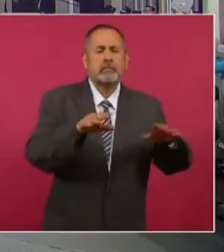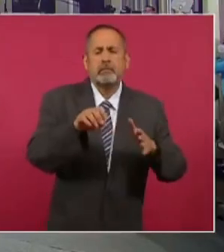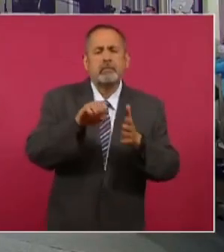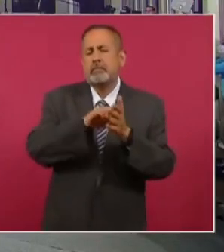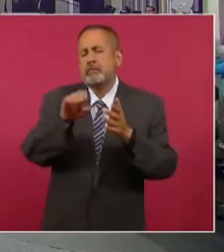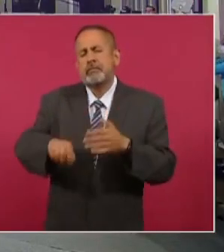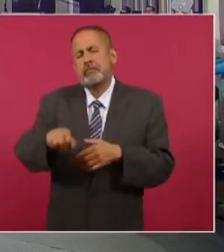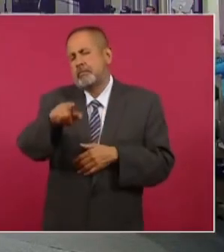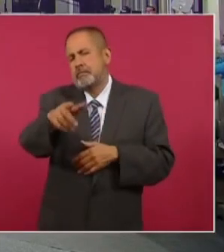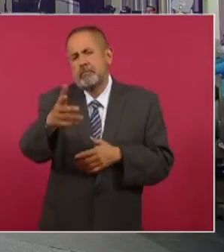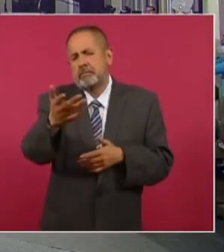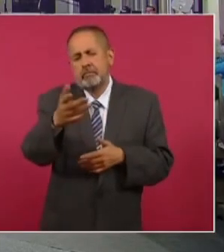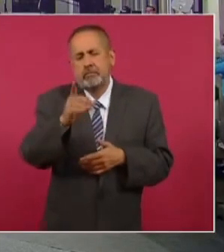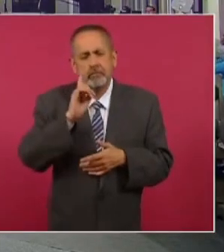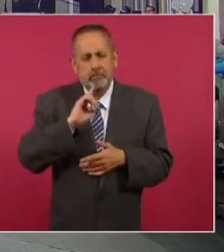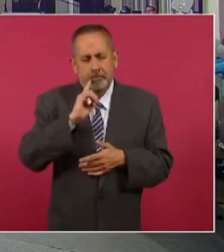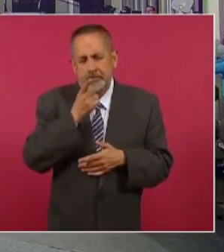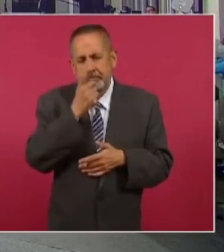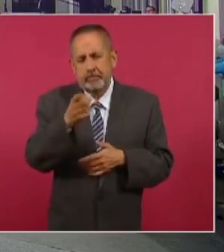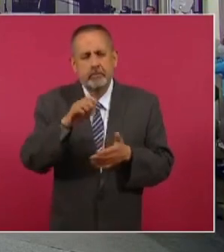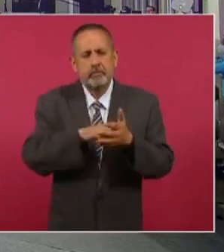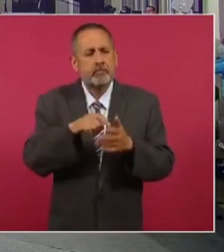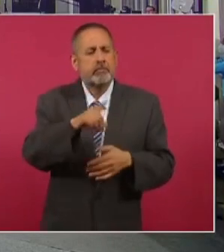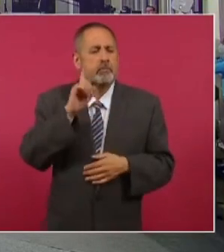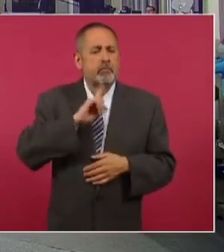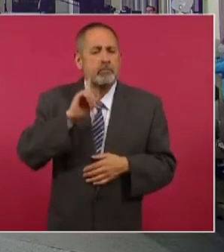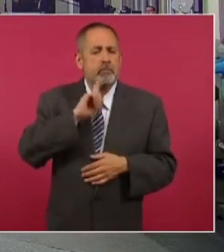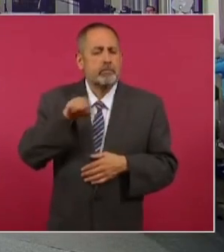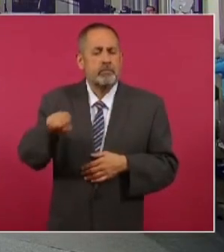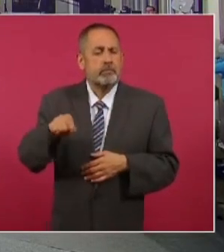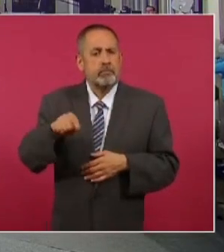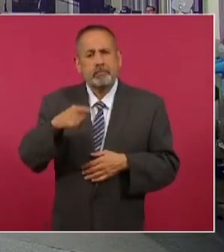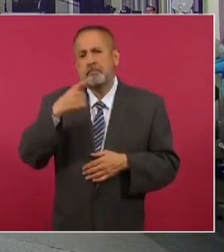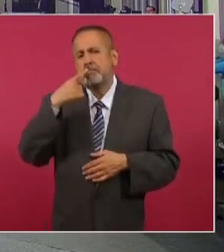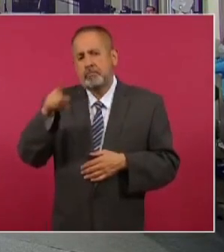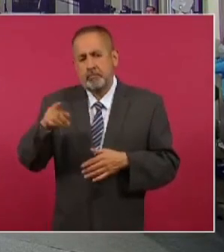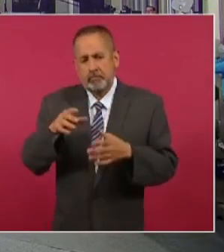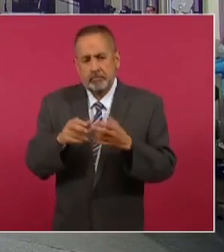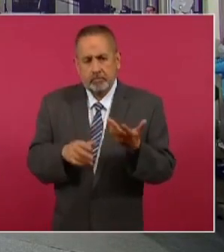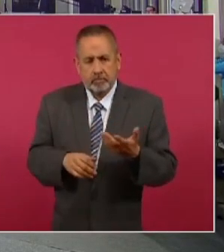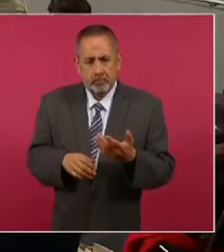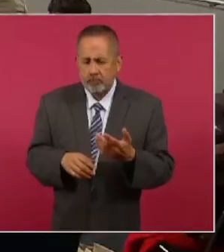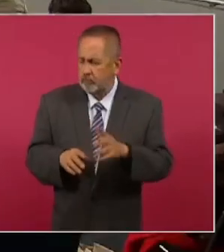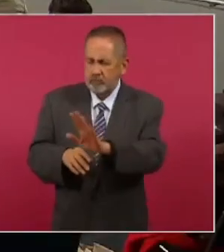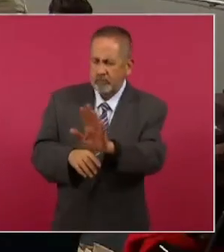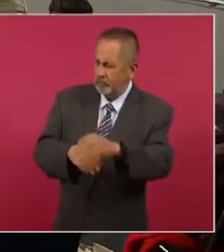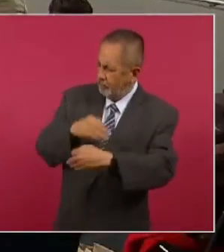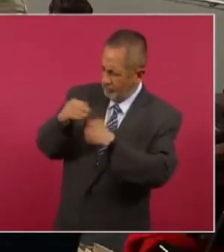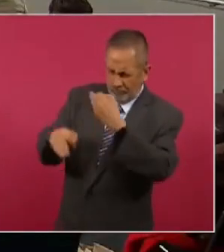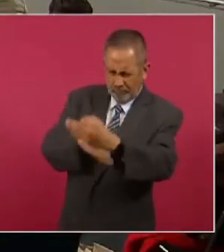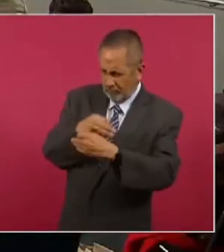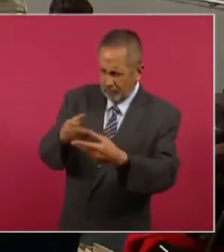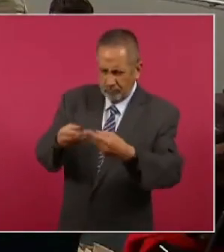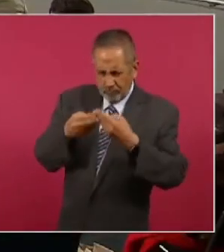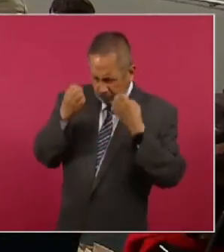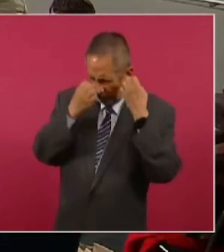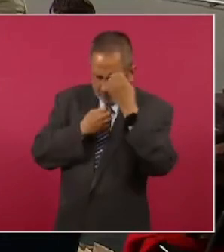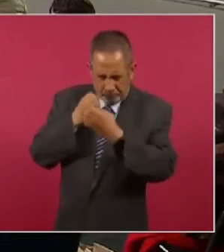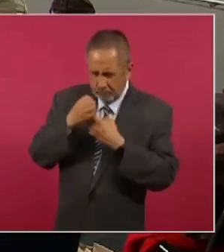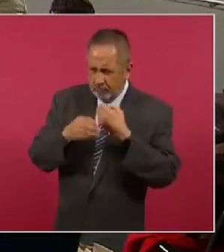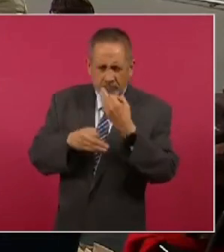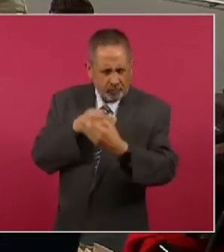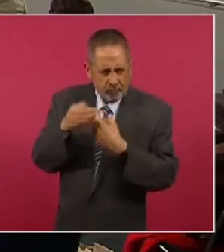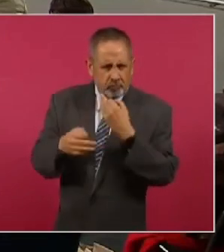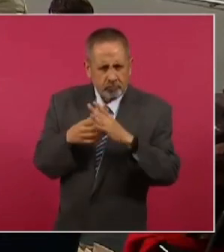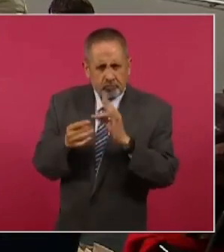ejemplo presente el caso de estas chicas que están denunciando ahorita pero todos los casos se analizan y se